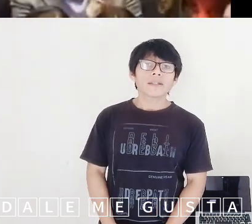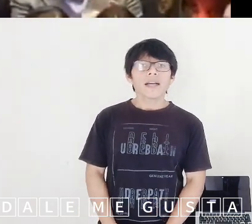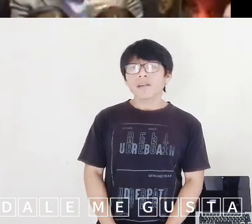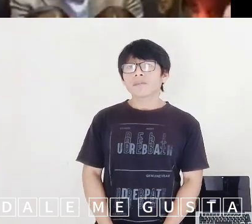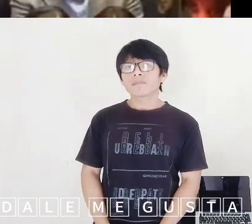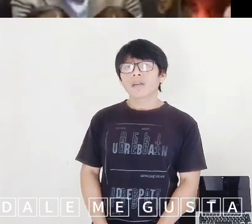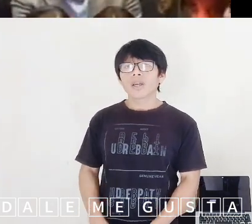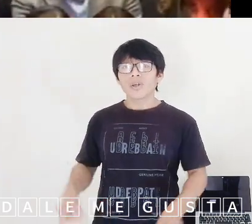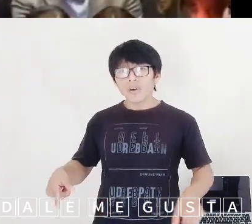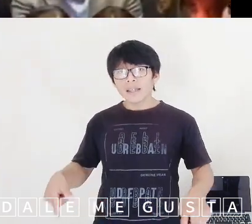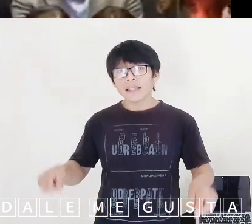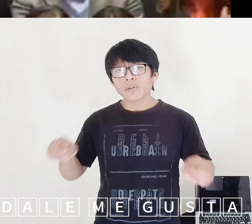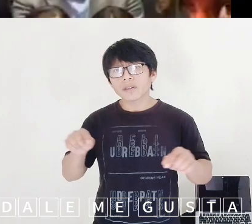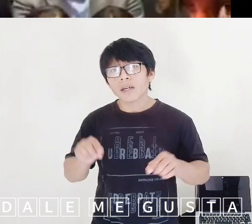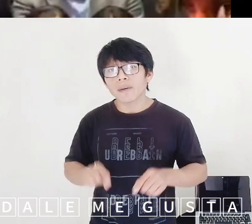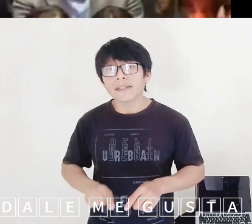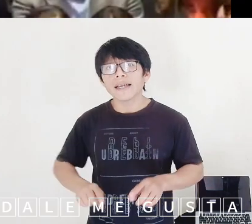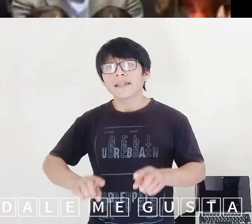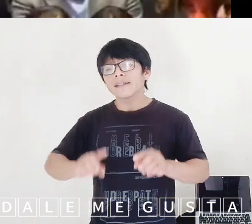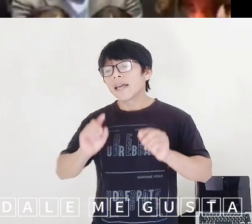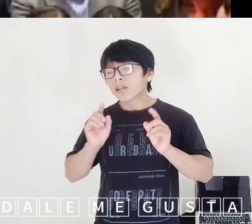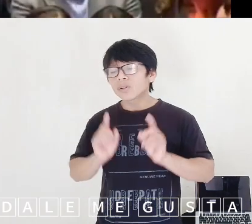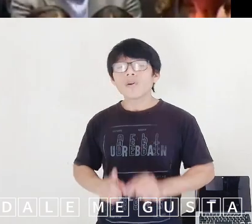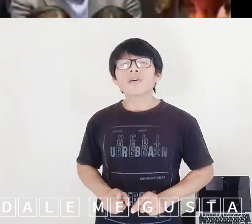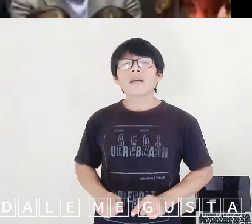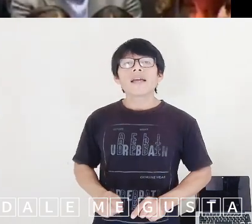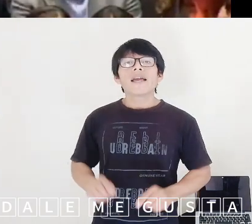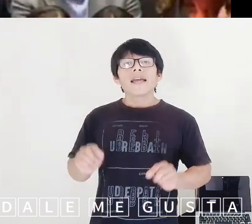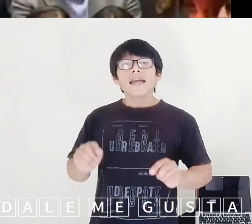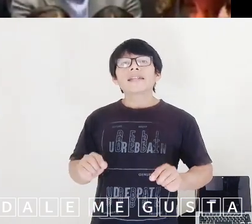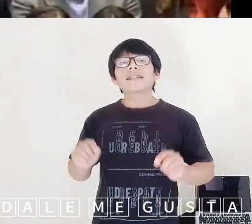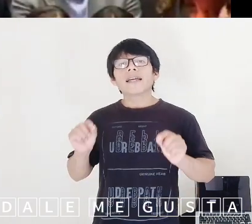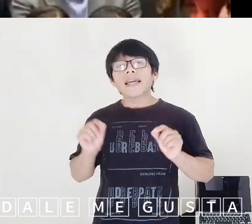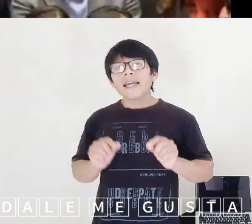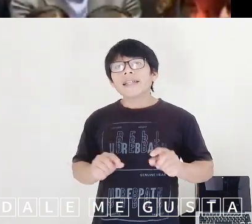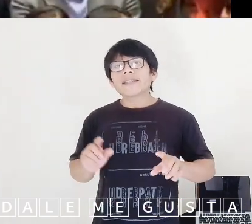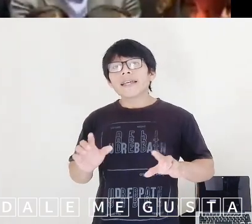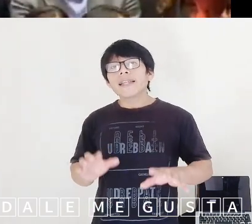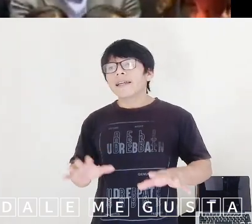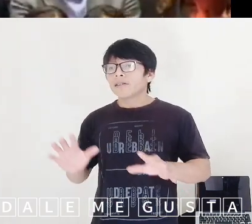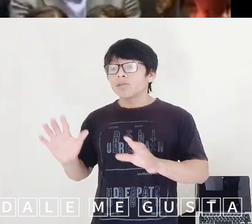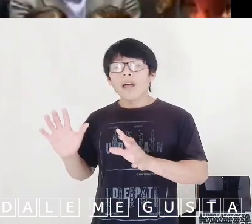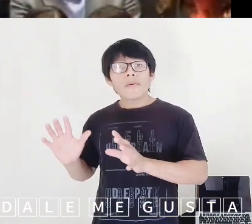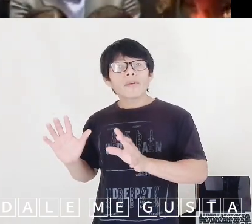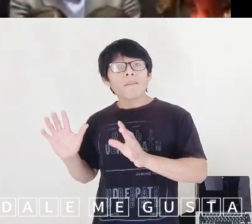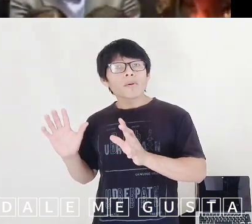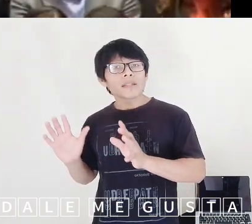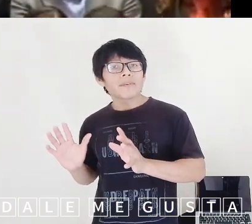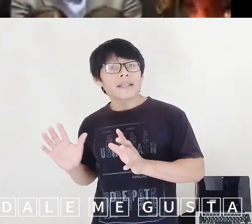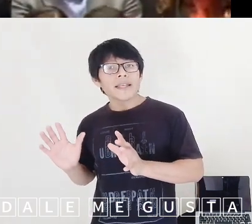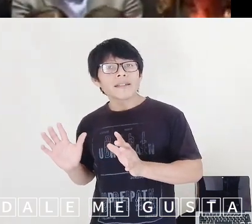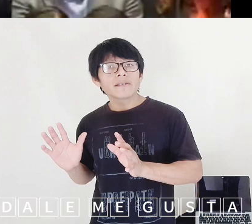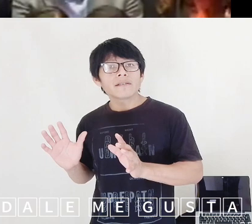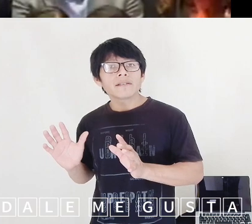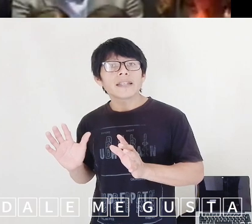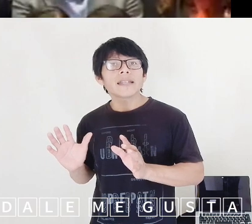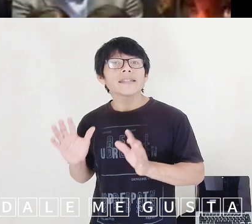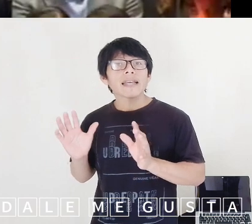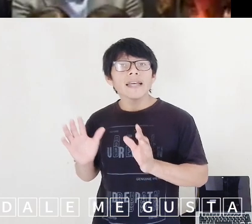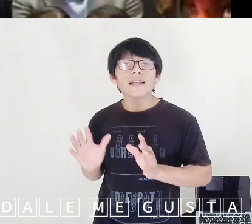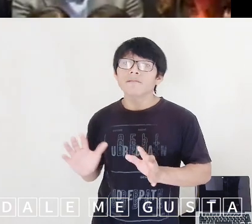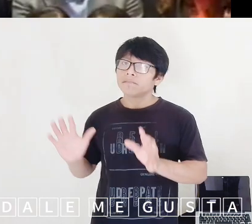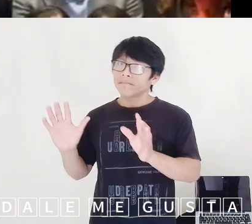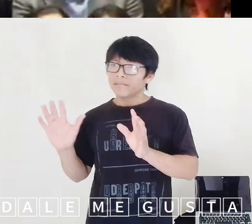quiso investigarlo. Y hoy las consecuencias son... es que él tiene todavía una posibilidad